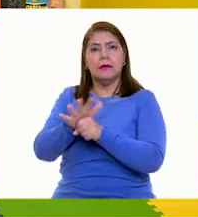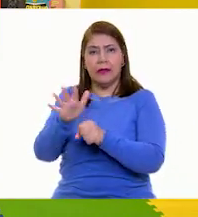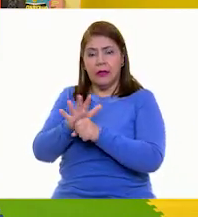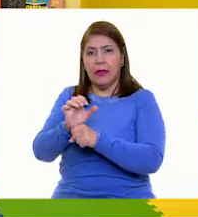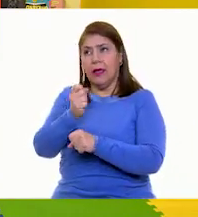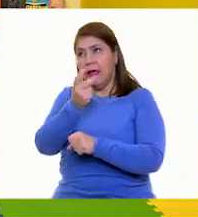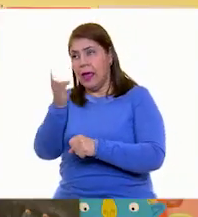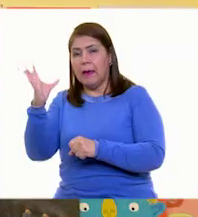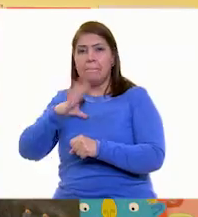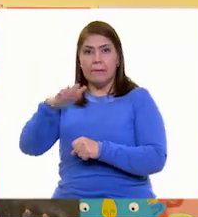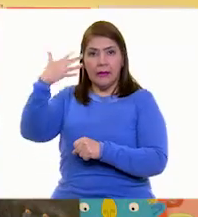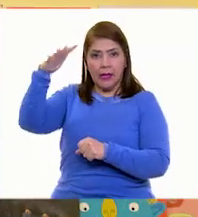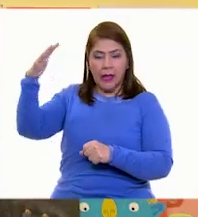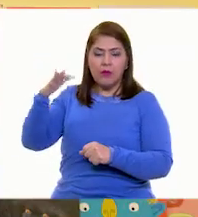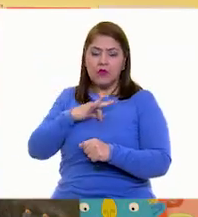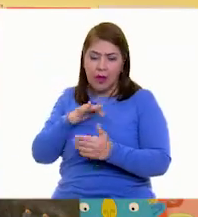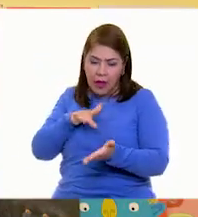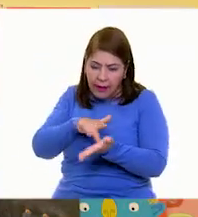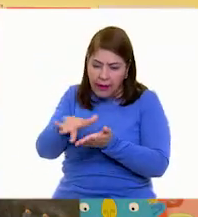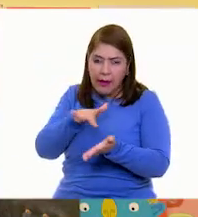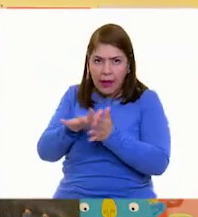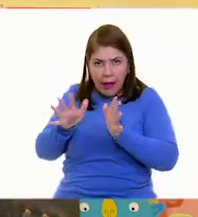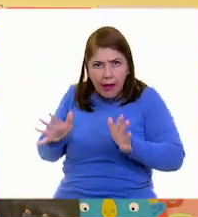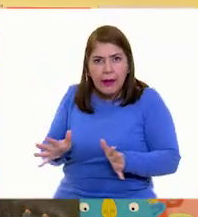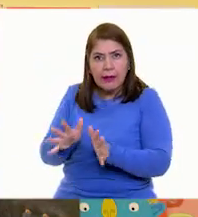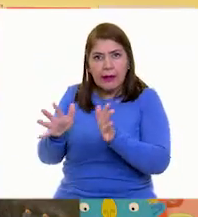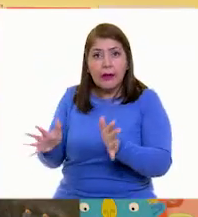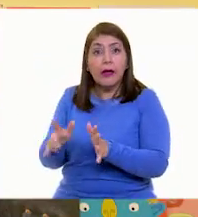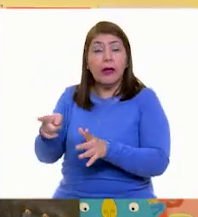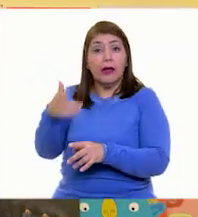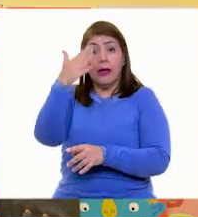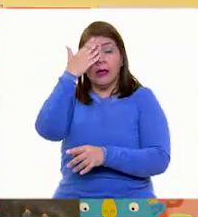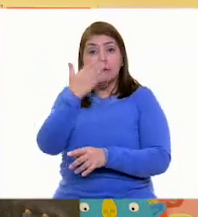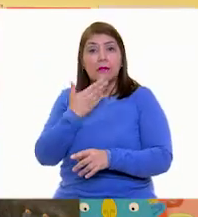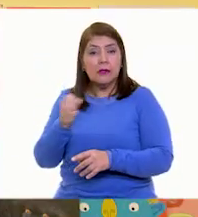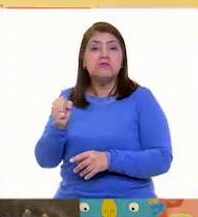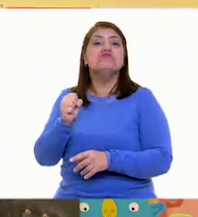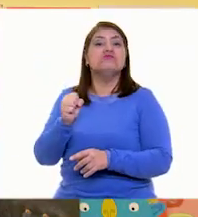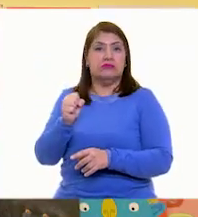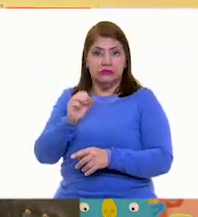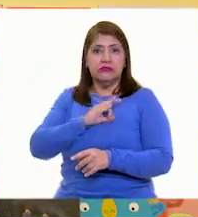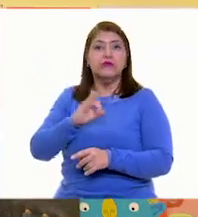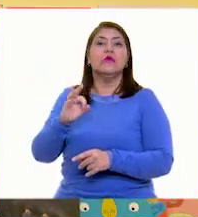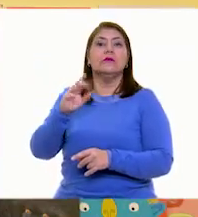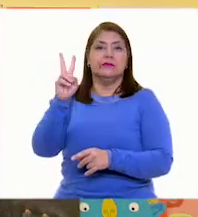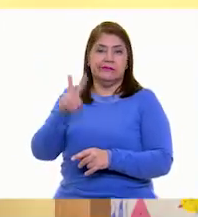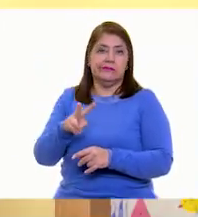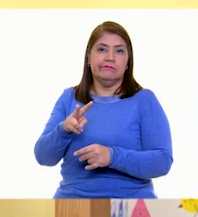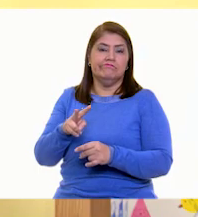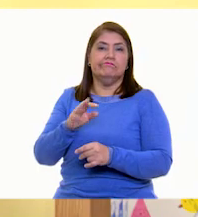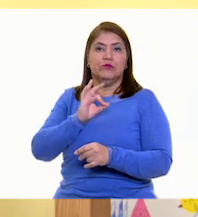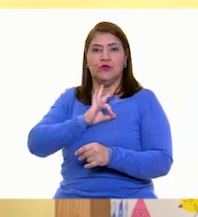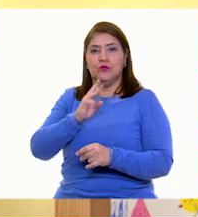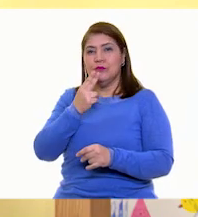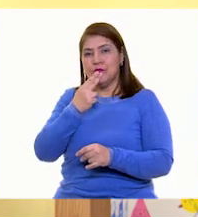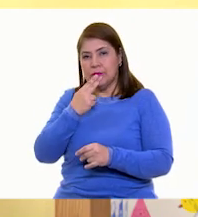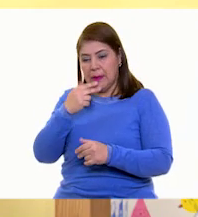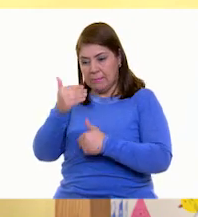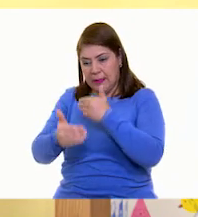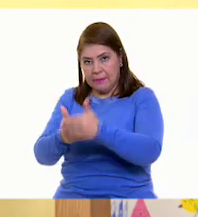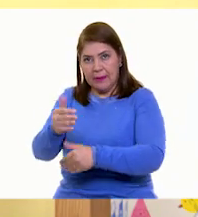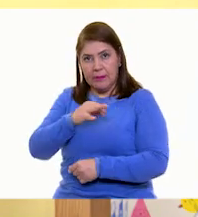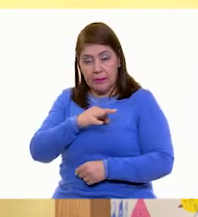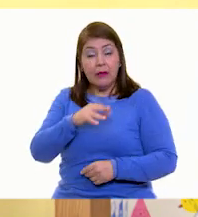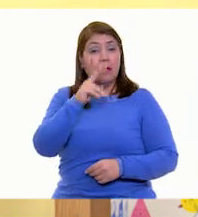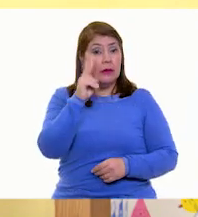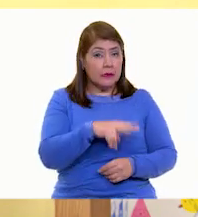adultos disponibles, el desarrollo de sus habilidades se ven altamente favorecidos. ¿Es verdad? También